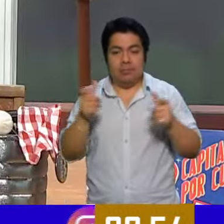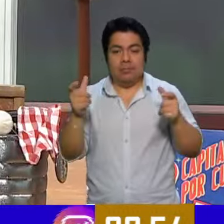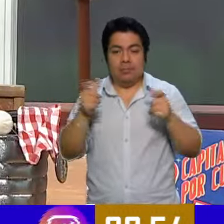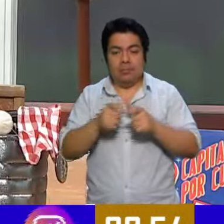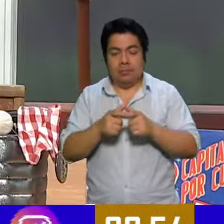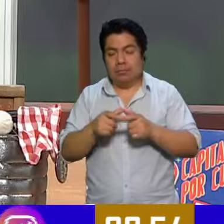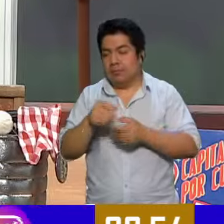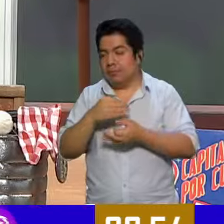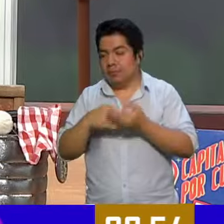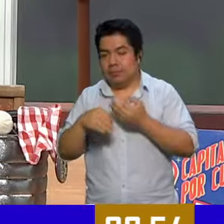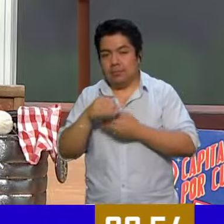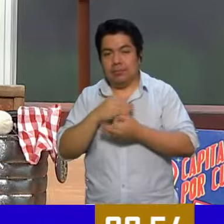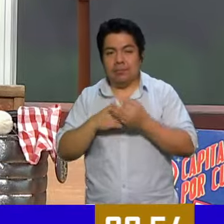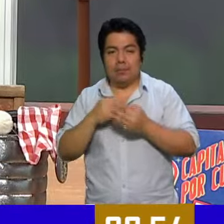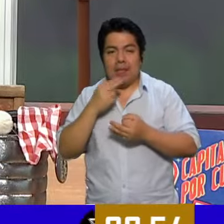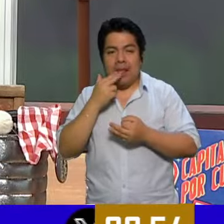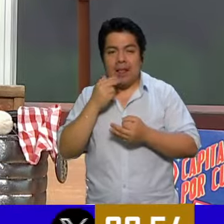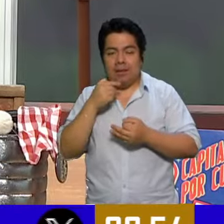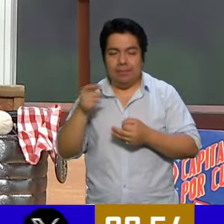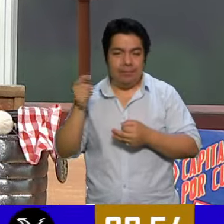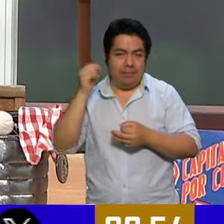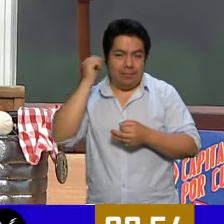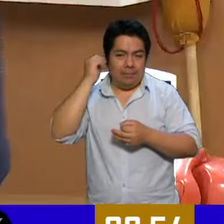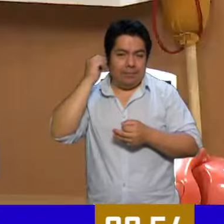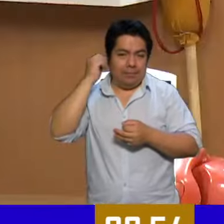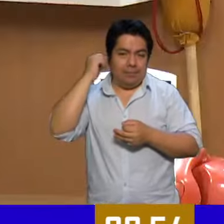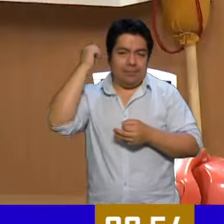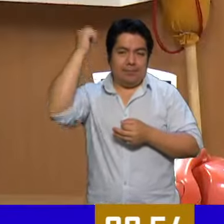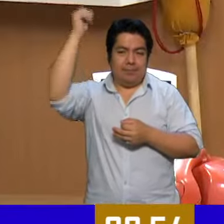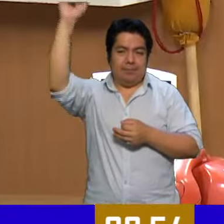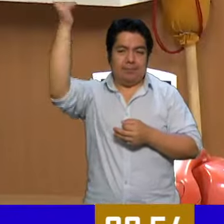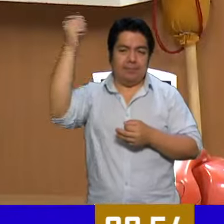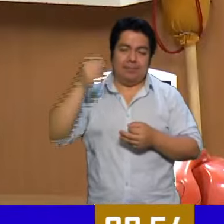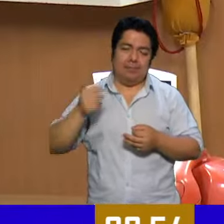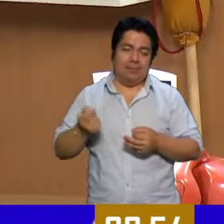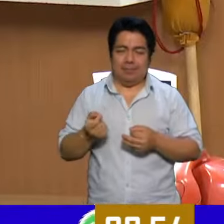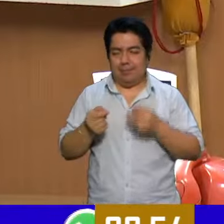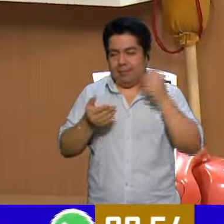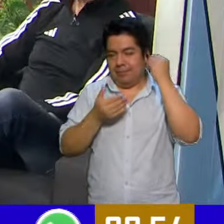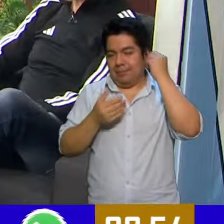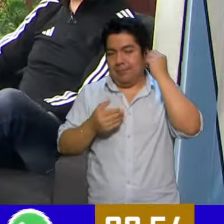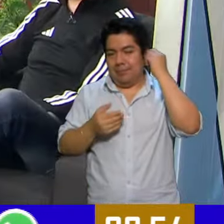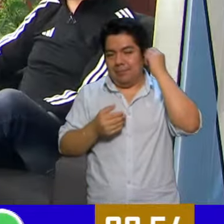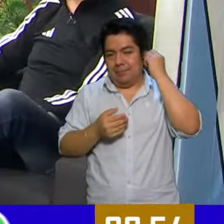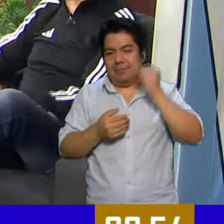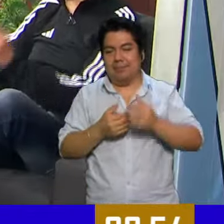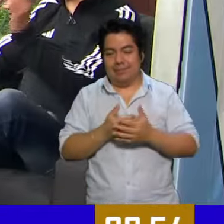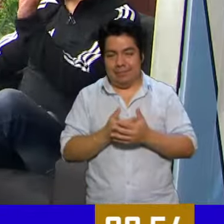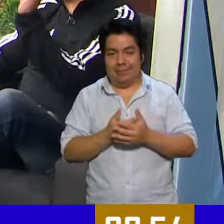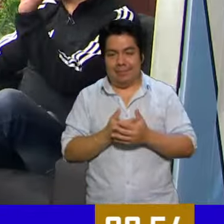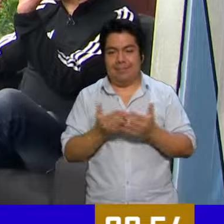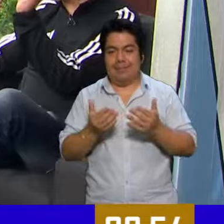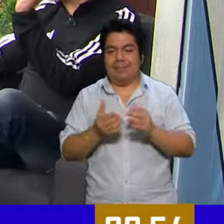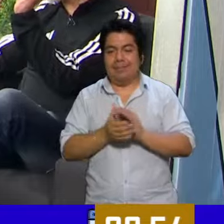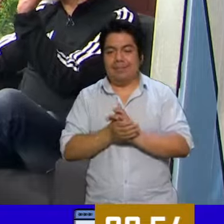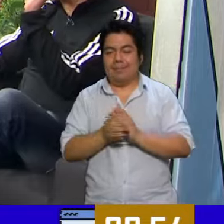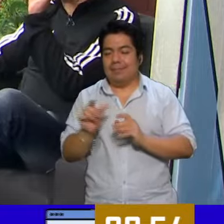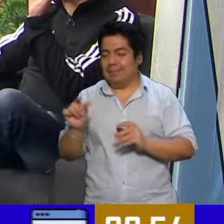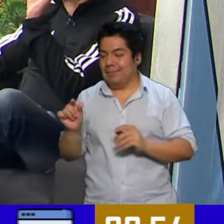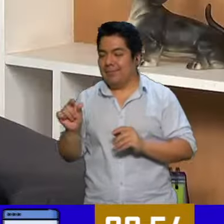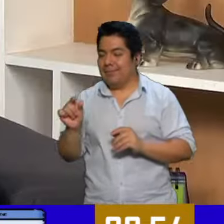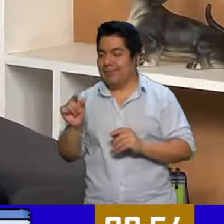babas de toda la producción que pasó a tomar su rebanada. Mira, pues ya, mira. Agárrate un pedacito, Armando. Ya, como sea. Agarró un micro pedacito